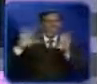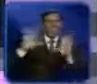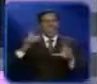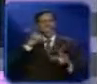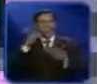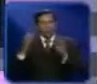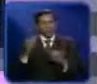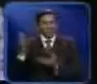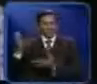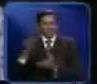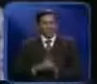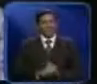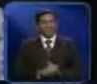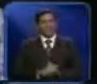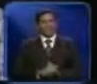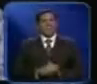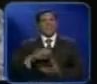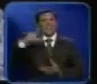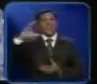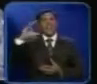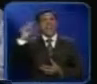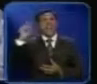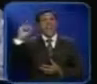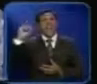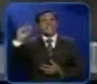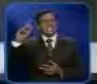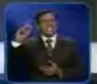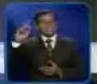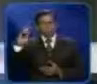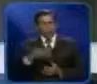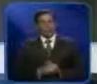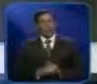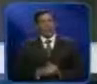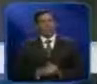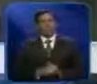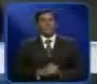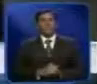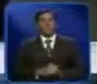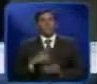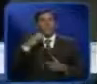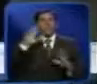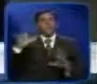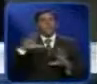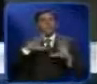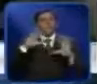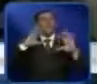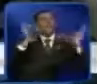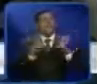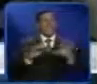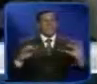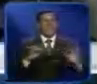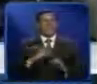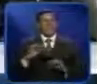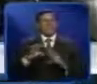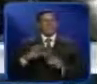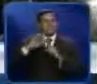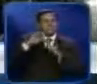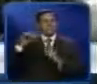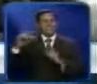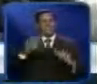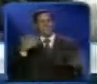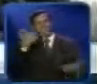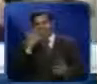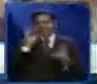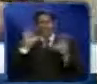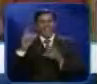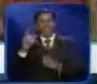siempre. Se dice fácil, pero de eso no tiene nada. 5 décadas dentro del mundo de las artes y específicamente de la comedia son un reto